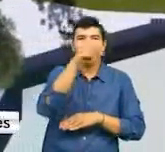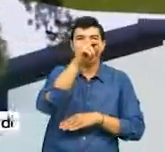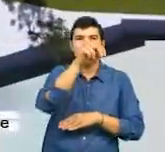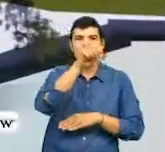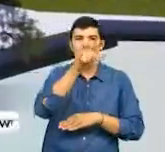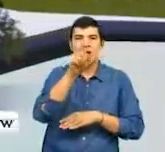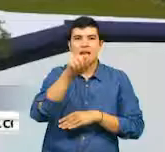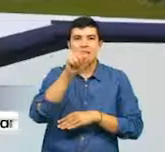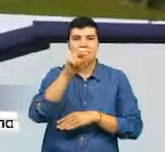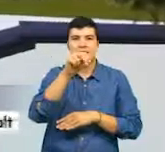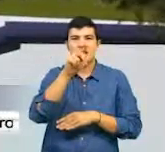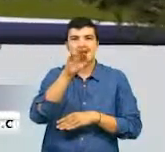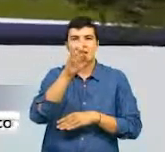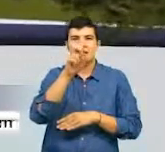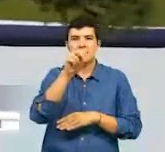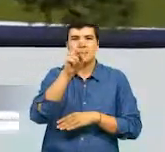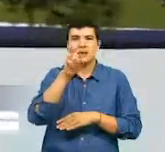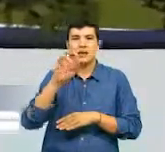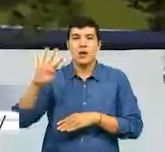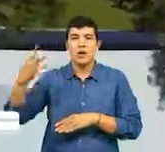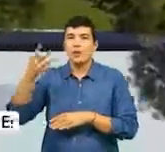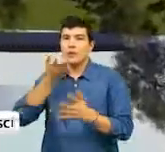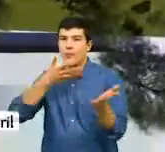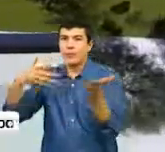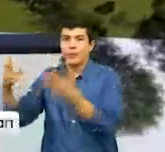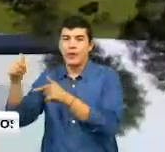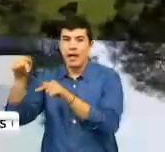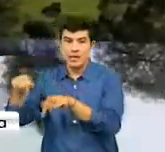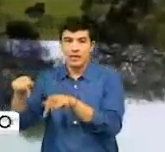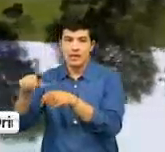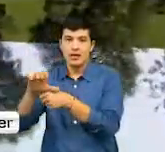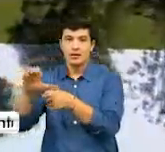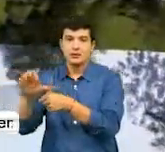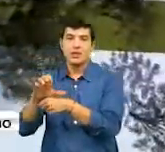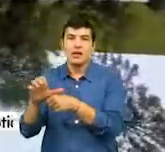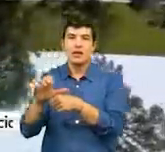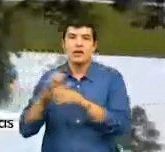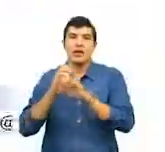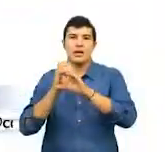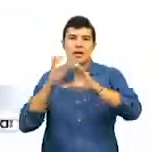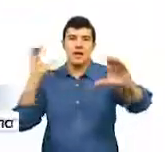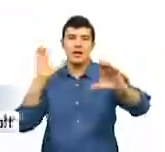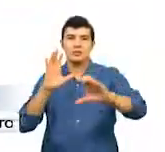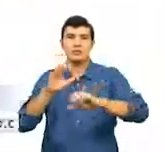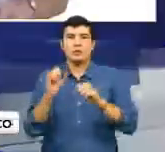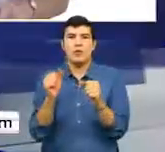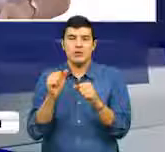que se realizaría en el sector de Cuatro Vientos de la ciudad y la modernización del canal Bogotá. Esta